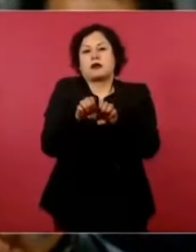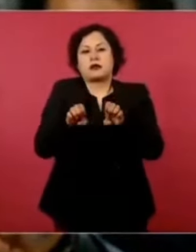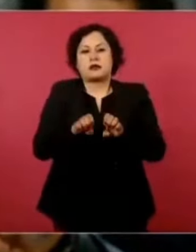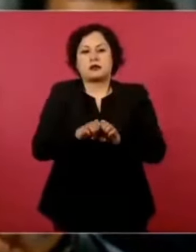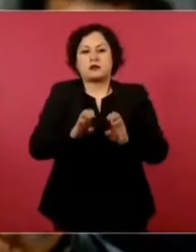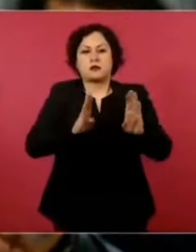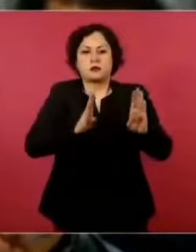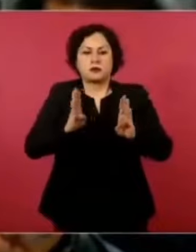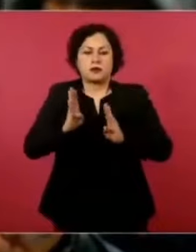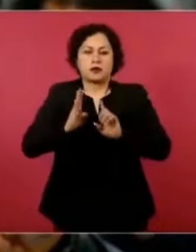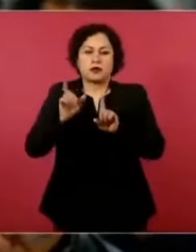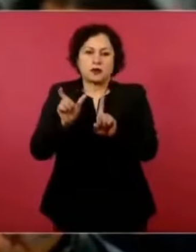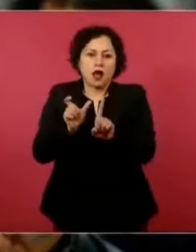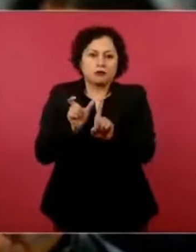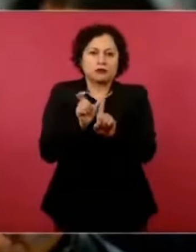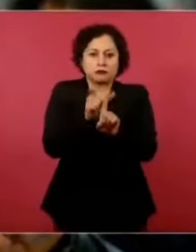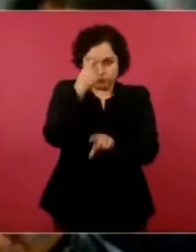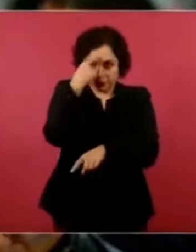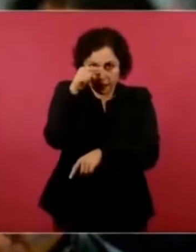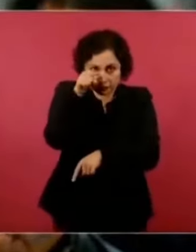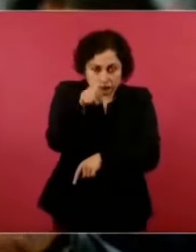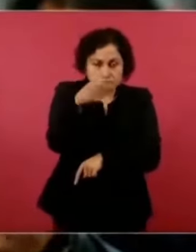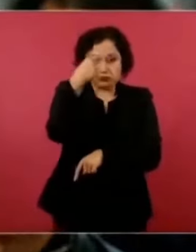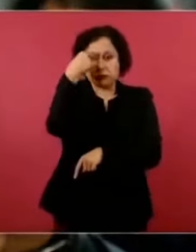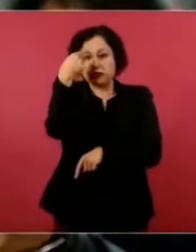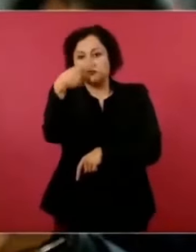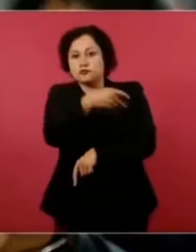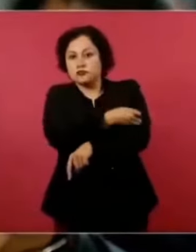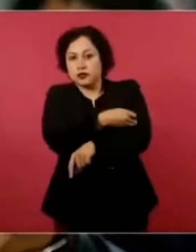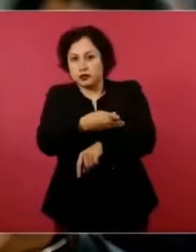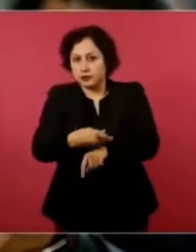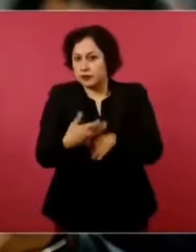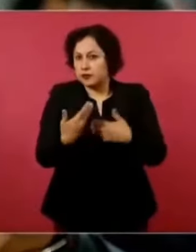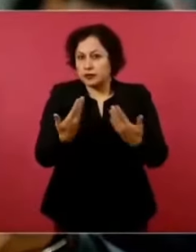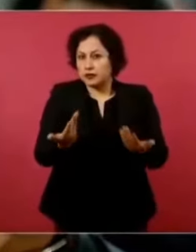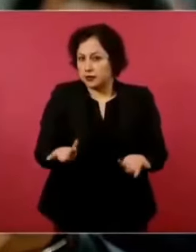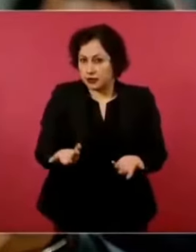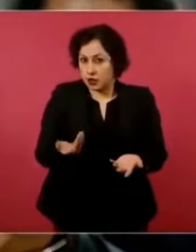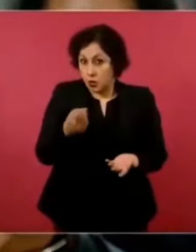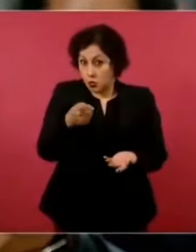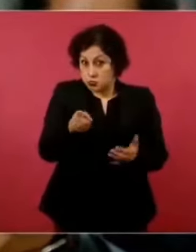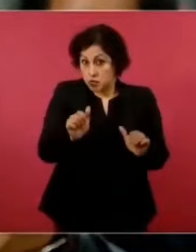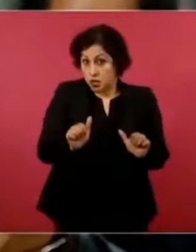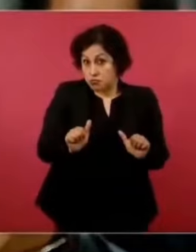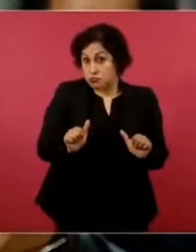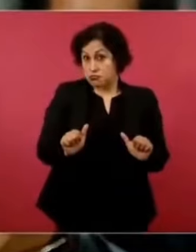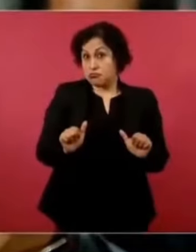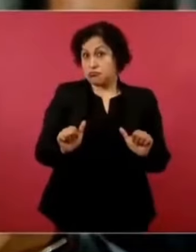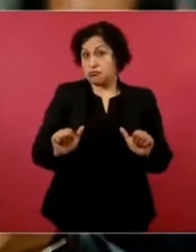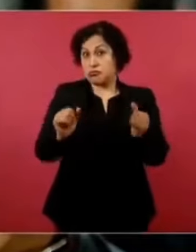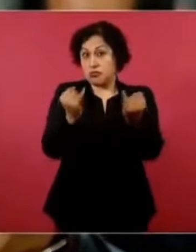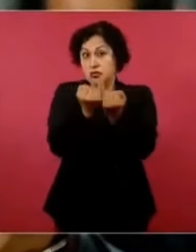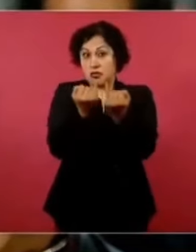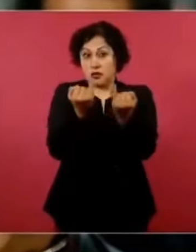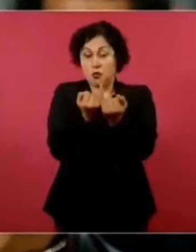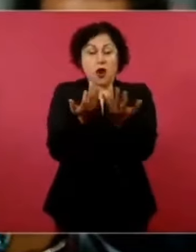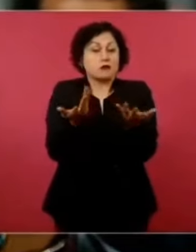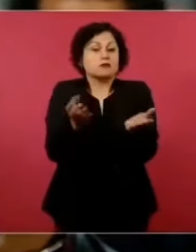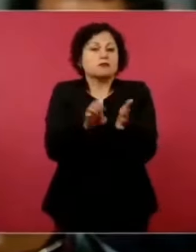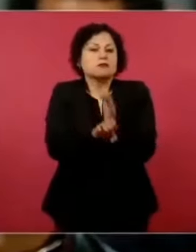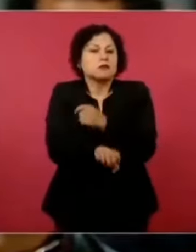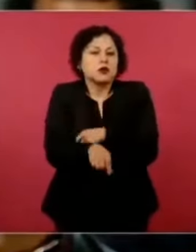en recorridos, etcétera, usted, la familia, no fueron también parte del privilegio, de los privilegios, sobre todo porque ha mencionado que pues a